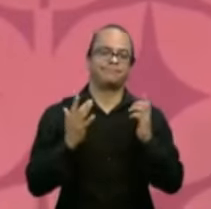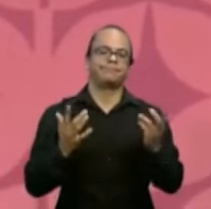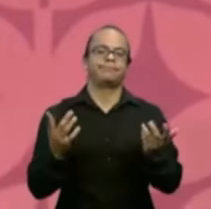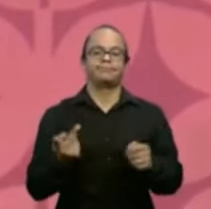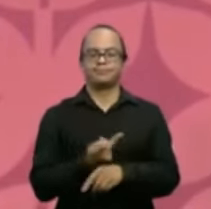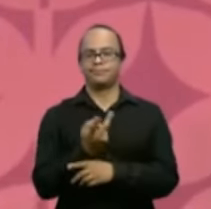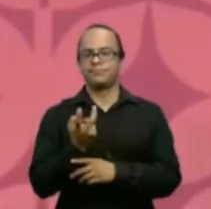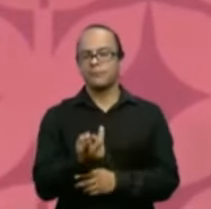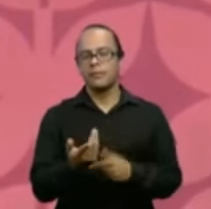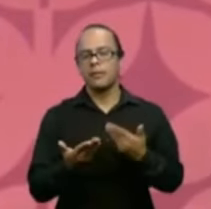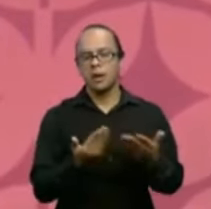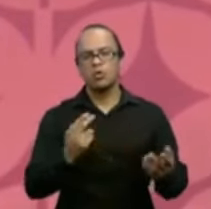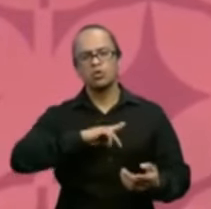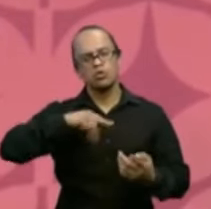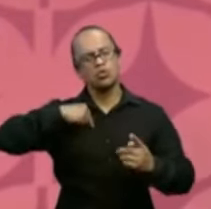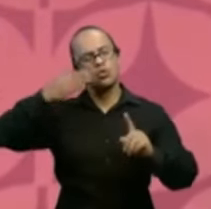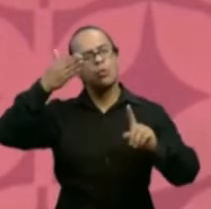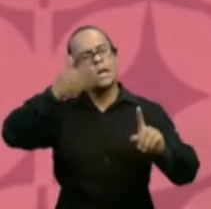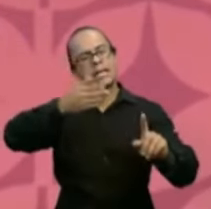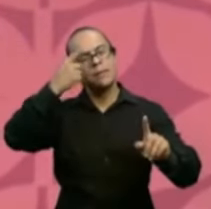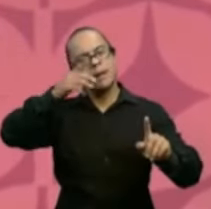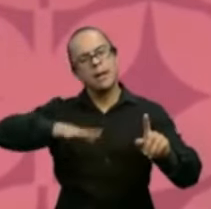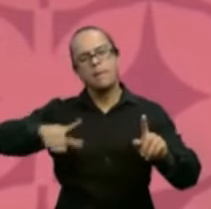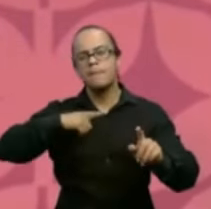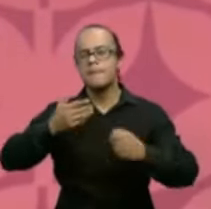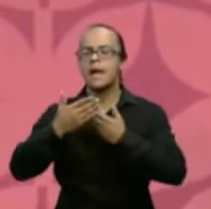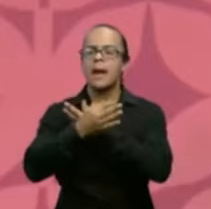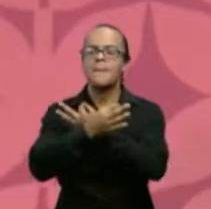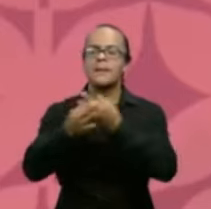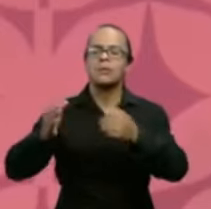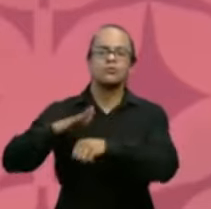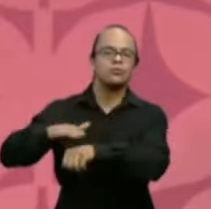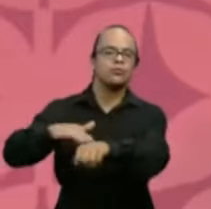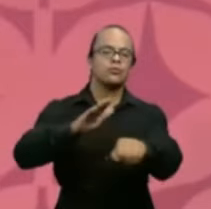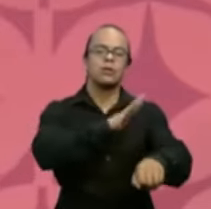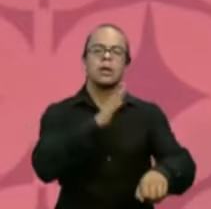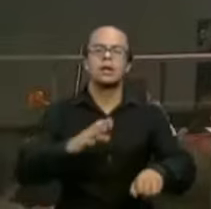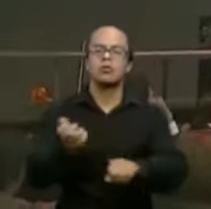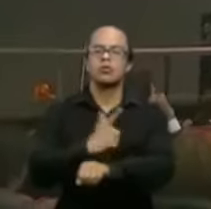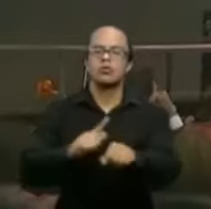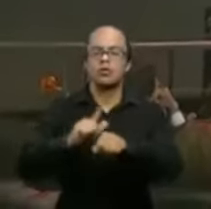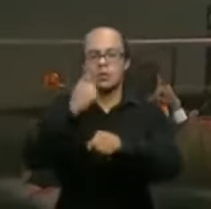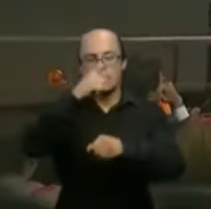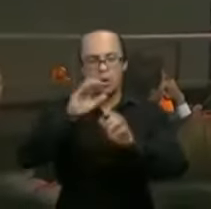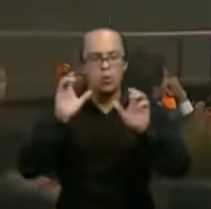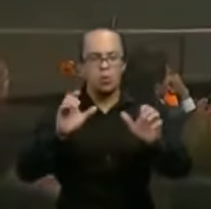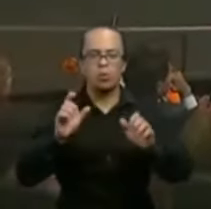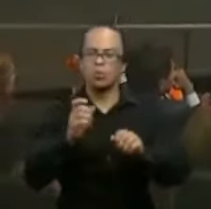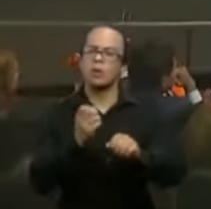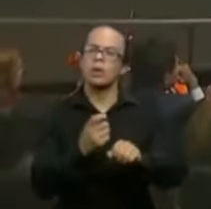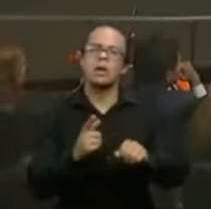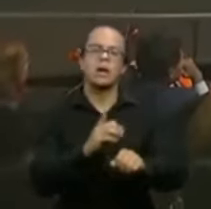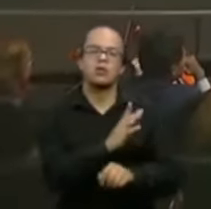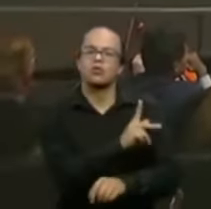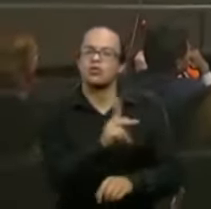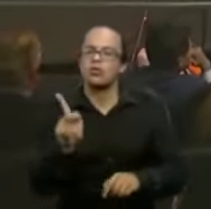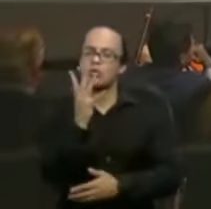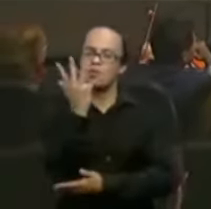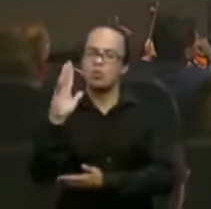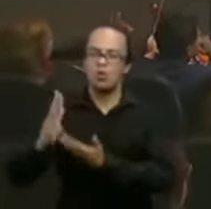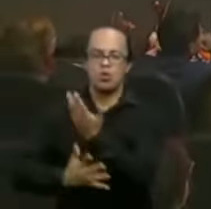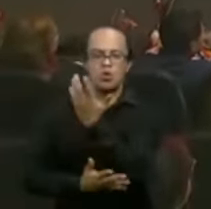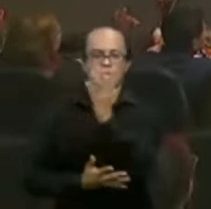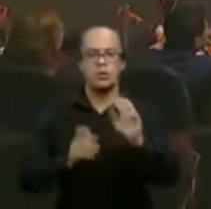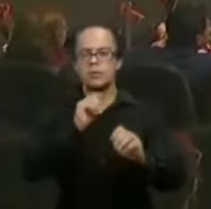árboles. Con este fin, convocaremos a todos los sectores de la sociedad para cuidar y proteger nuestros bosques y